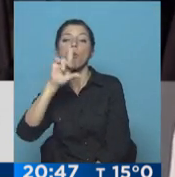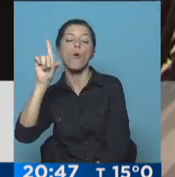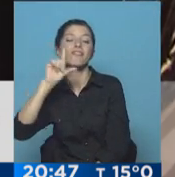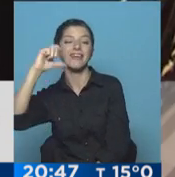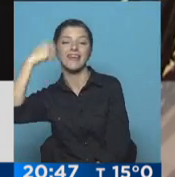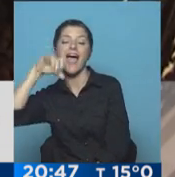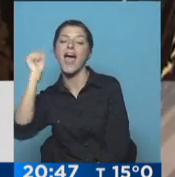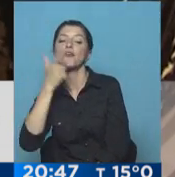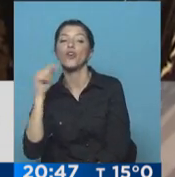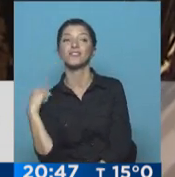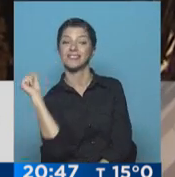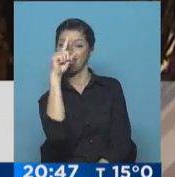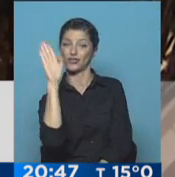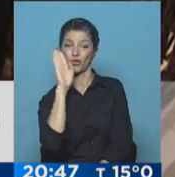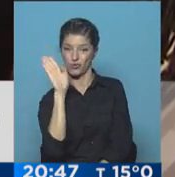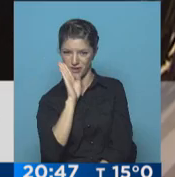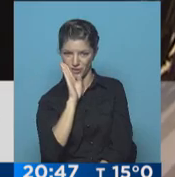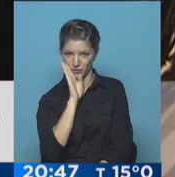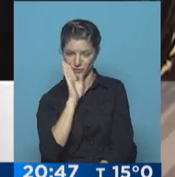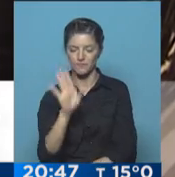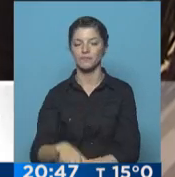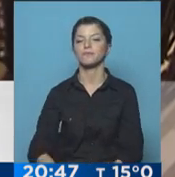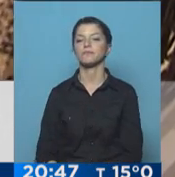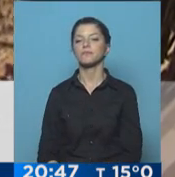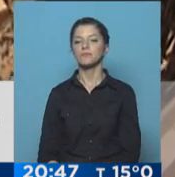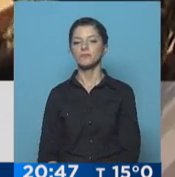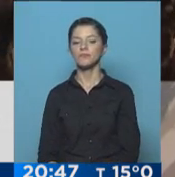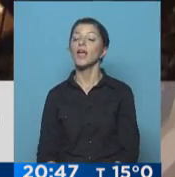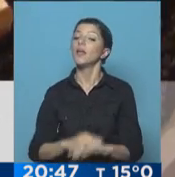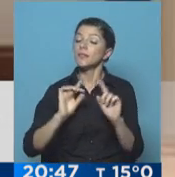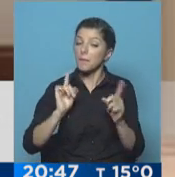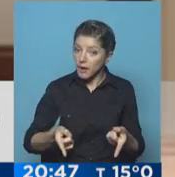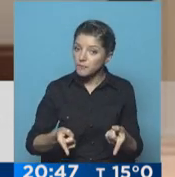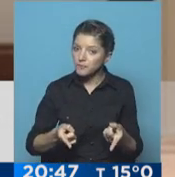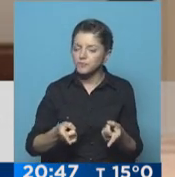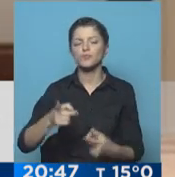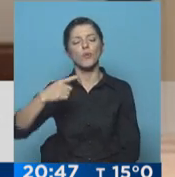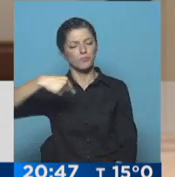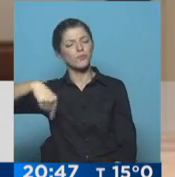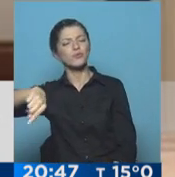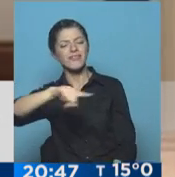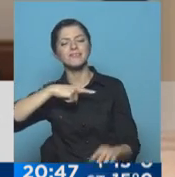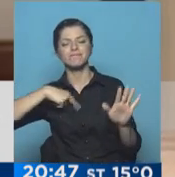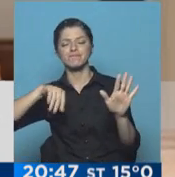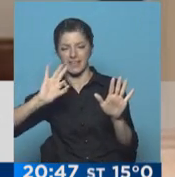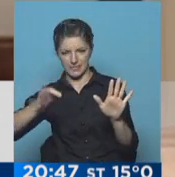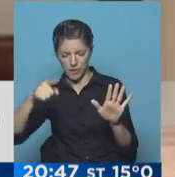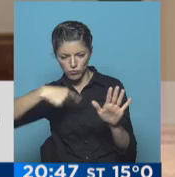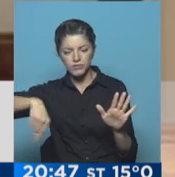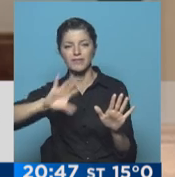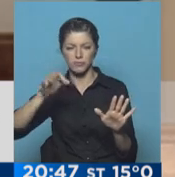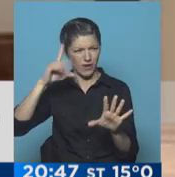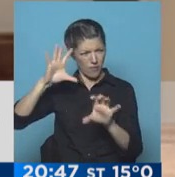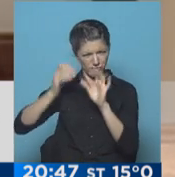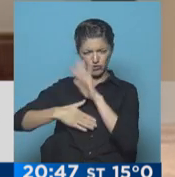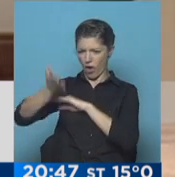Estados Unidos. Y las cosas también, también. Ustedes saben que, ¿se acuerdan que yo